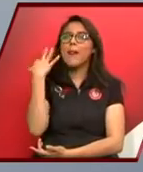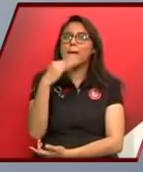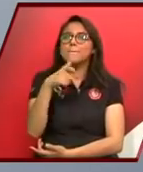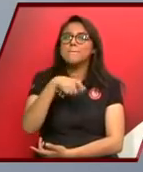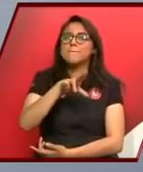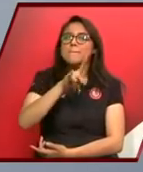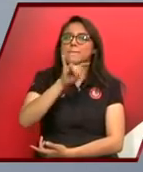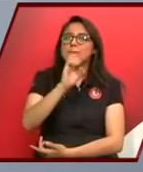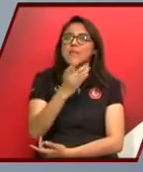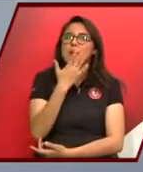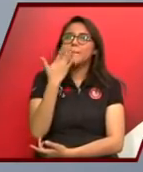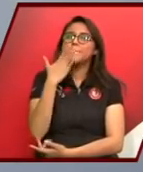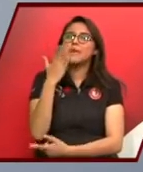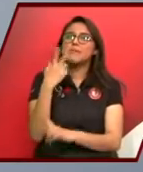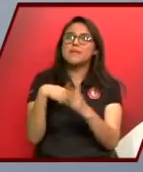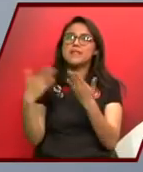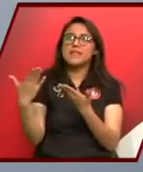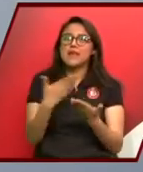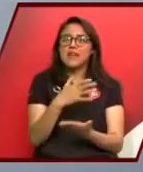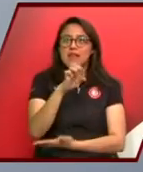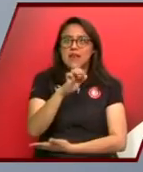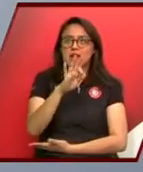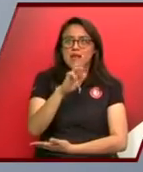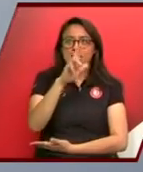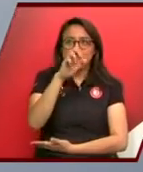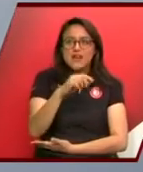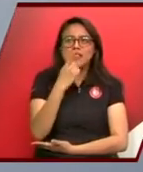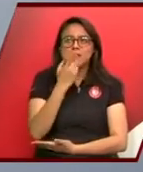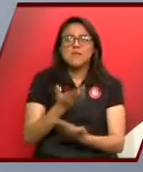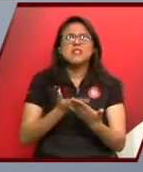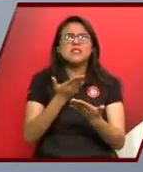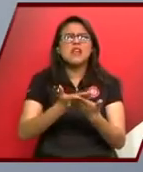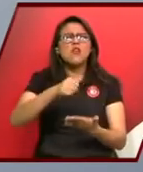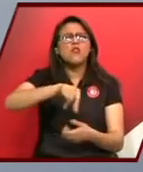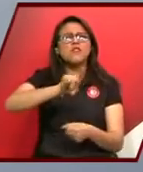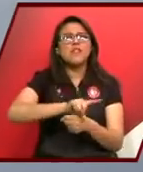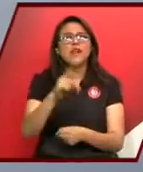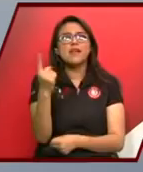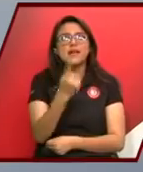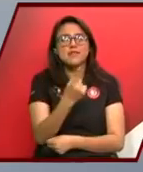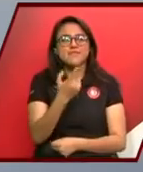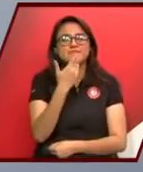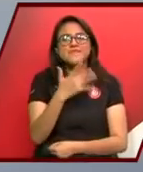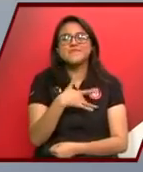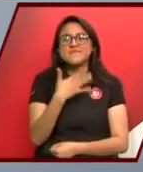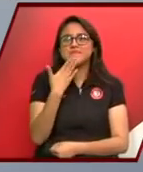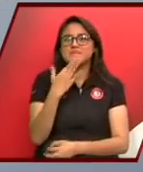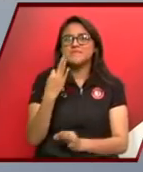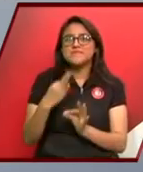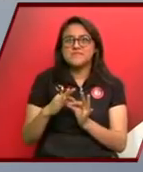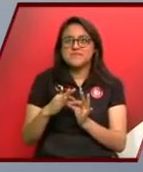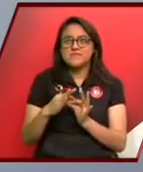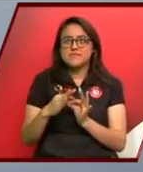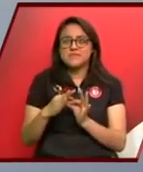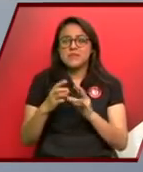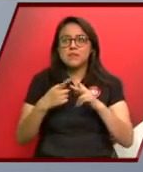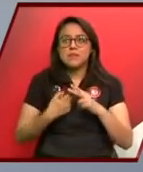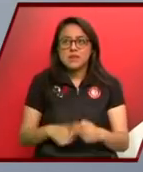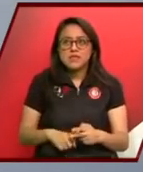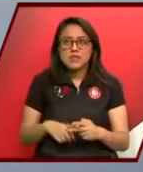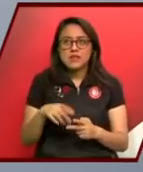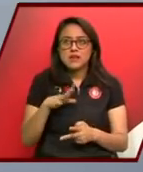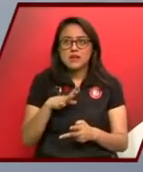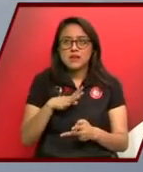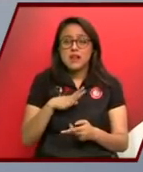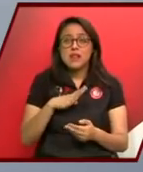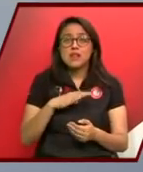doy la bienvenida a Efrén Medina, que pues nos va a presentar lo que traemos el día de hoy. Definitivamente, estamos con nuestro